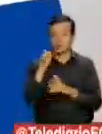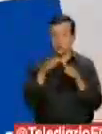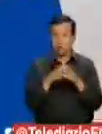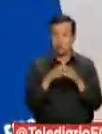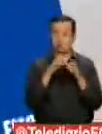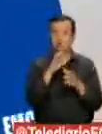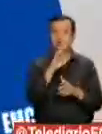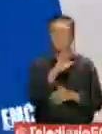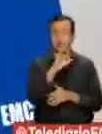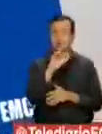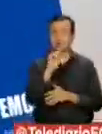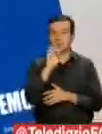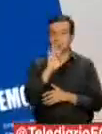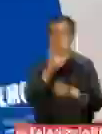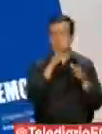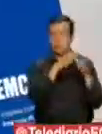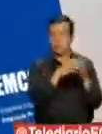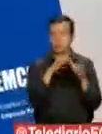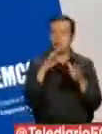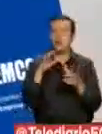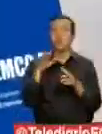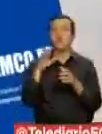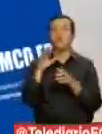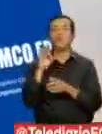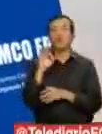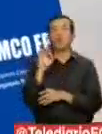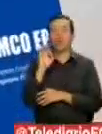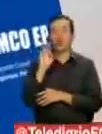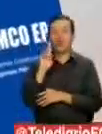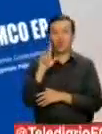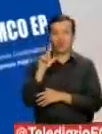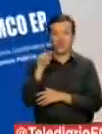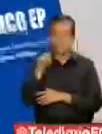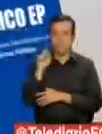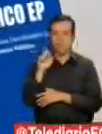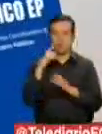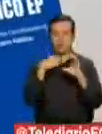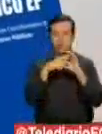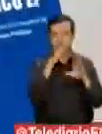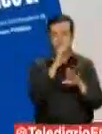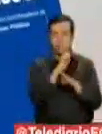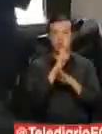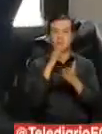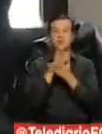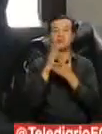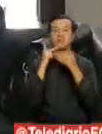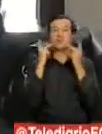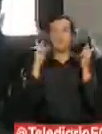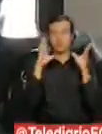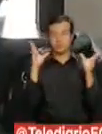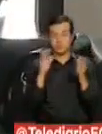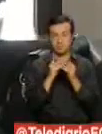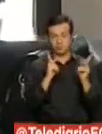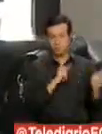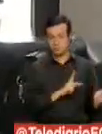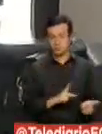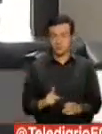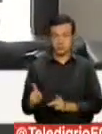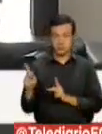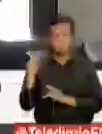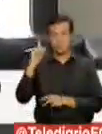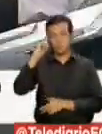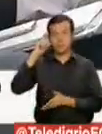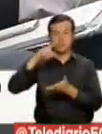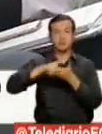Corporación Nacional de Telecomunicaciones, Flota Petrolera Ecuatoriana, Correos del Ecuador y Medios Públicos. En el plan de prosperidad, el